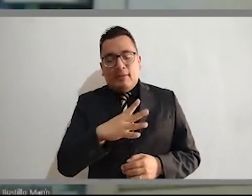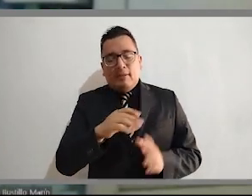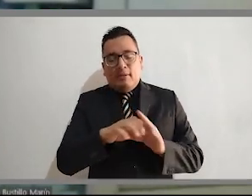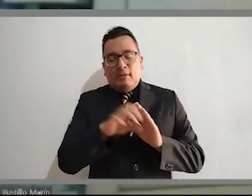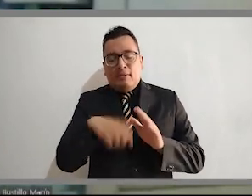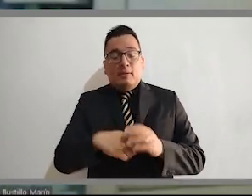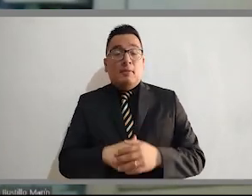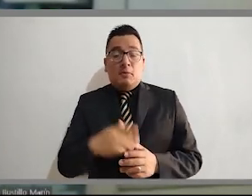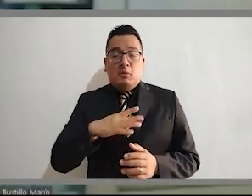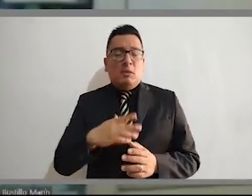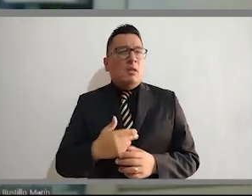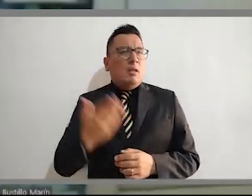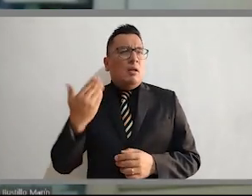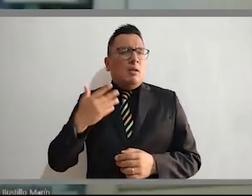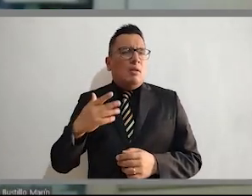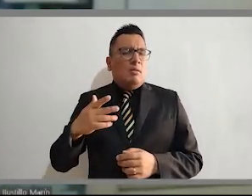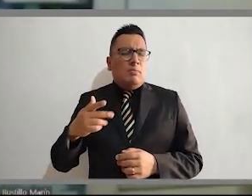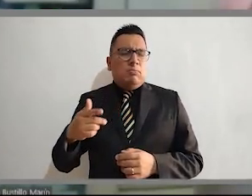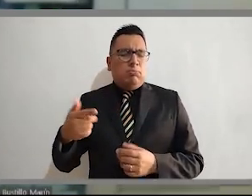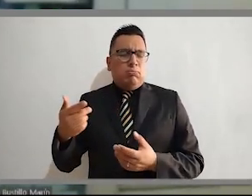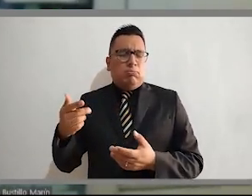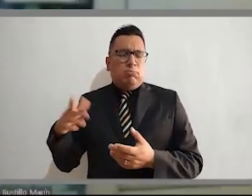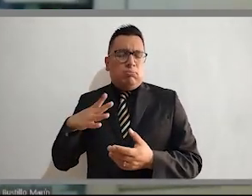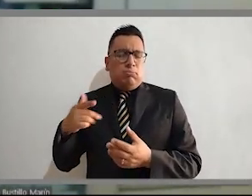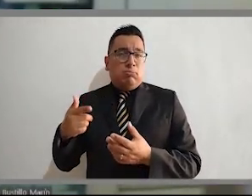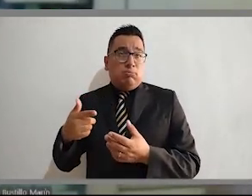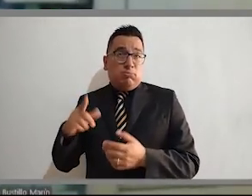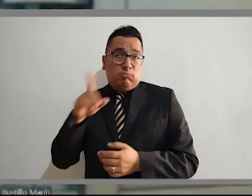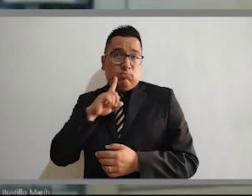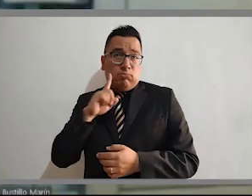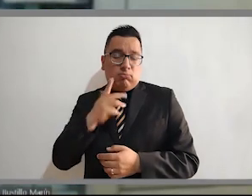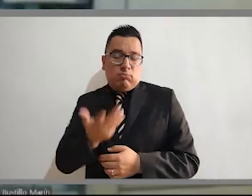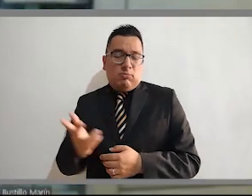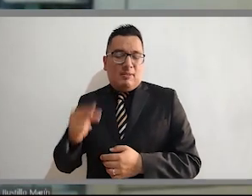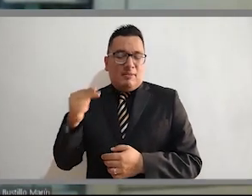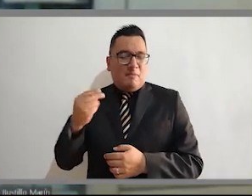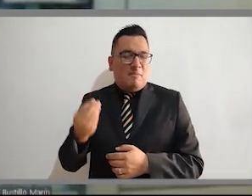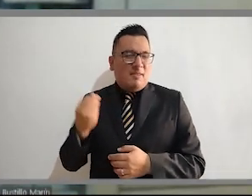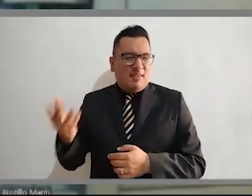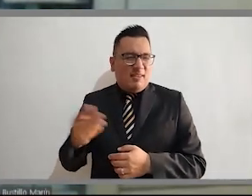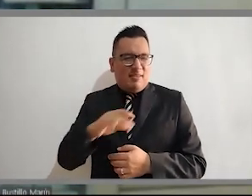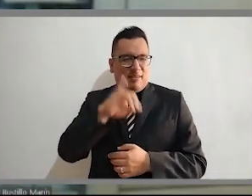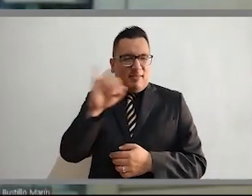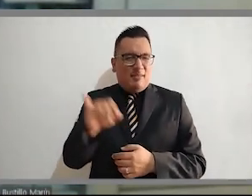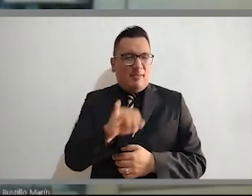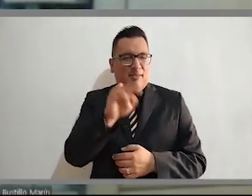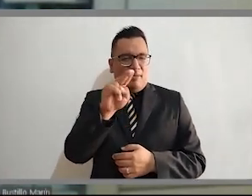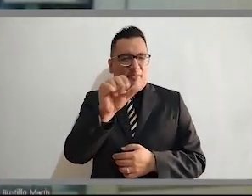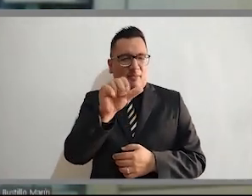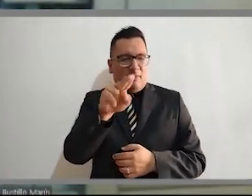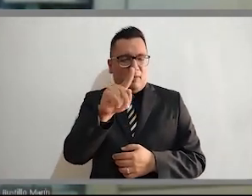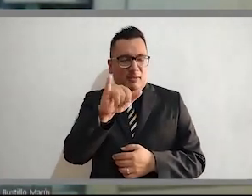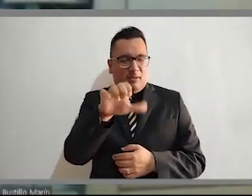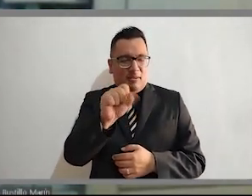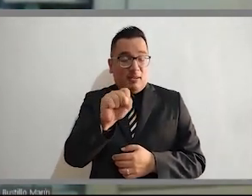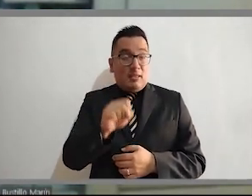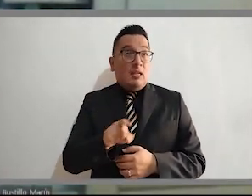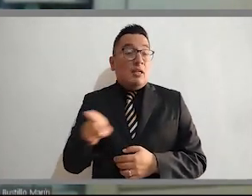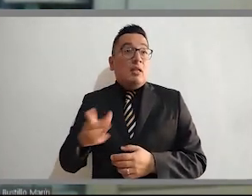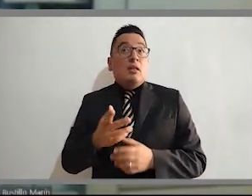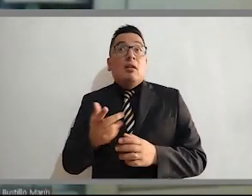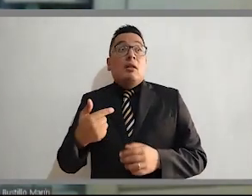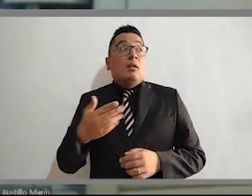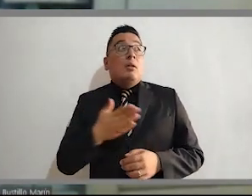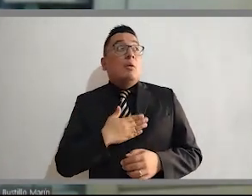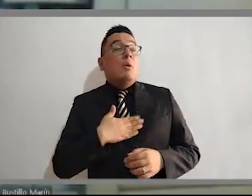casos de las Juanitas y después con la paridad salieron los casos de las Juanitas, ¿no? En donde, bueno, me voy yo,